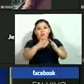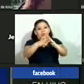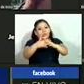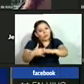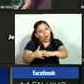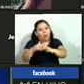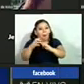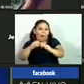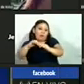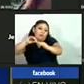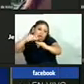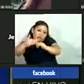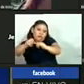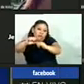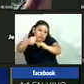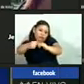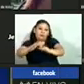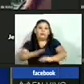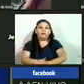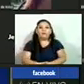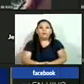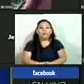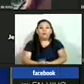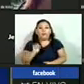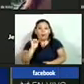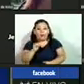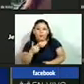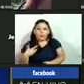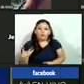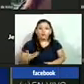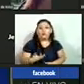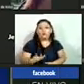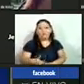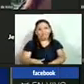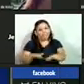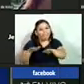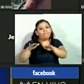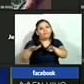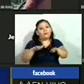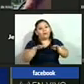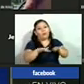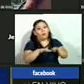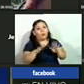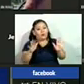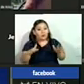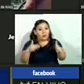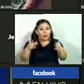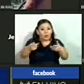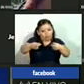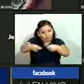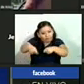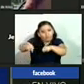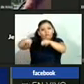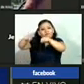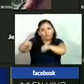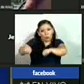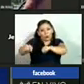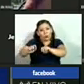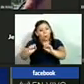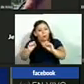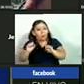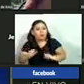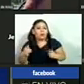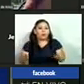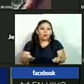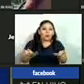totalmente sus viviendas y es ahí donde agradecemos la importancia de hacer esta alianza en la cual nos está permitiendo